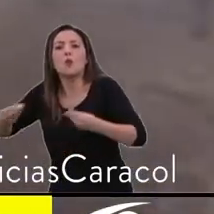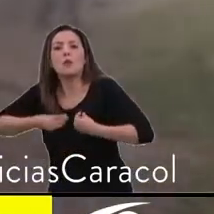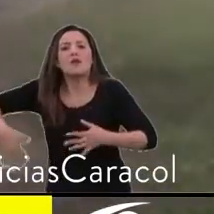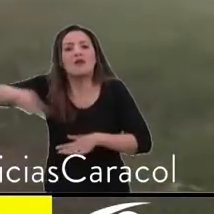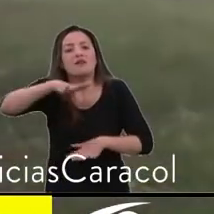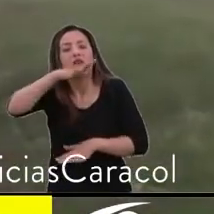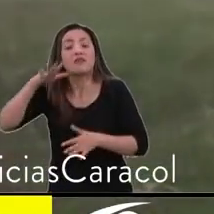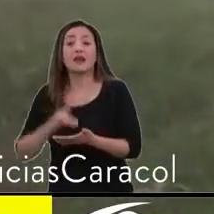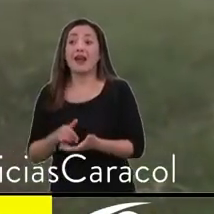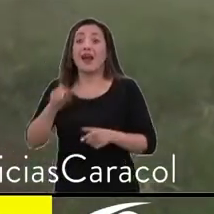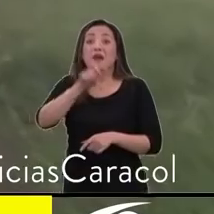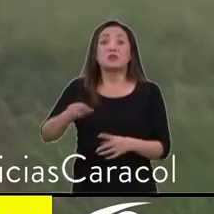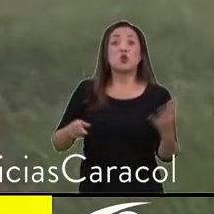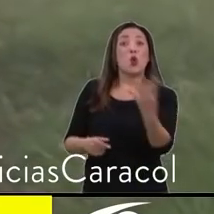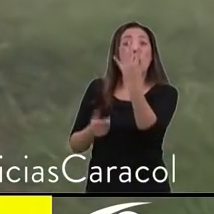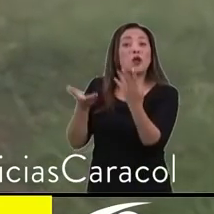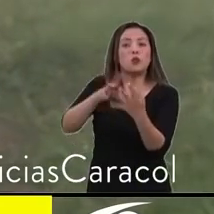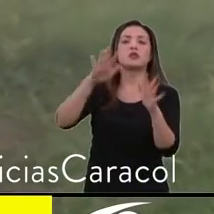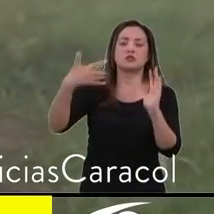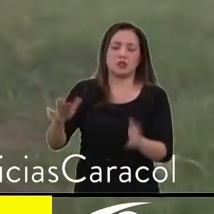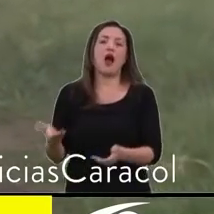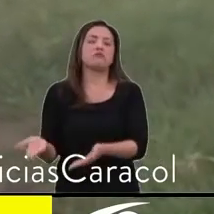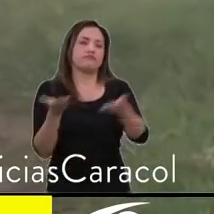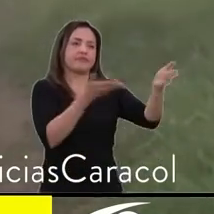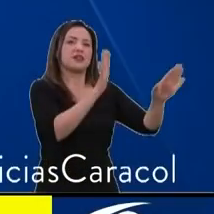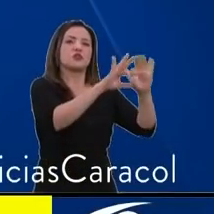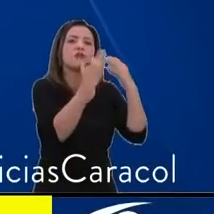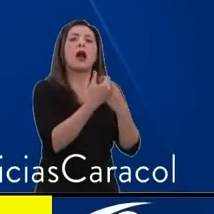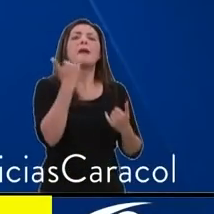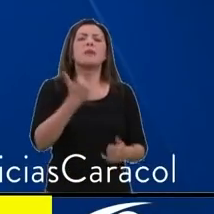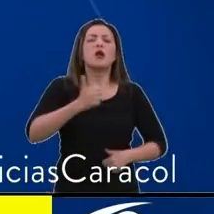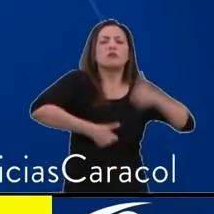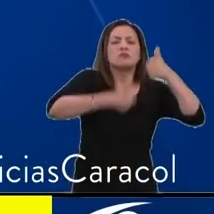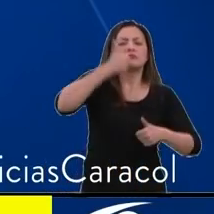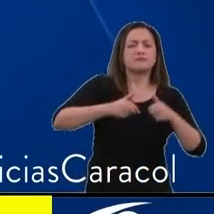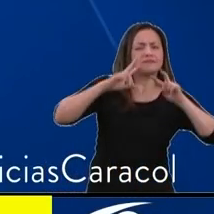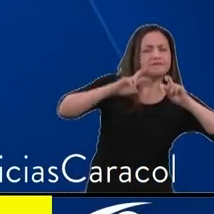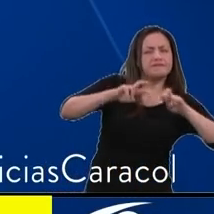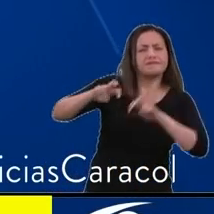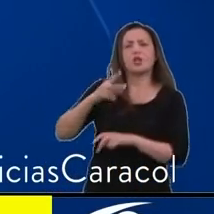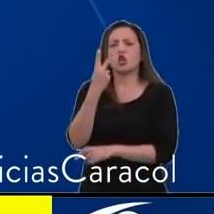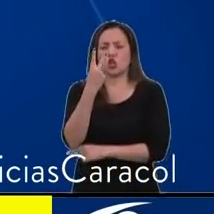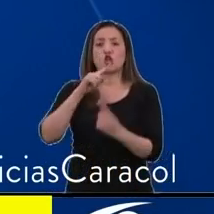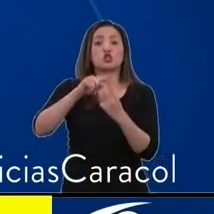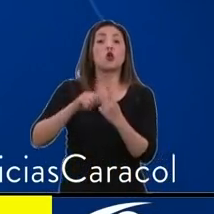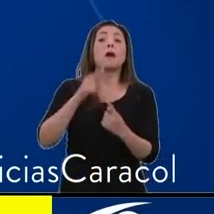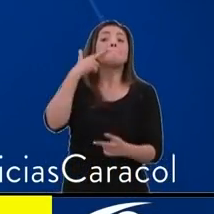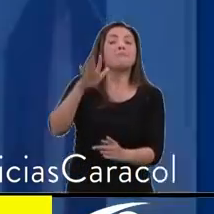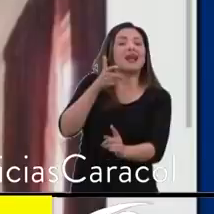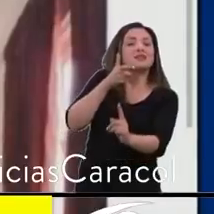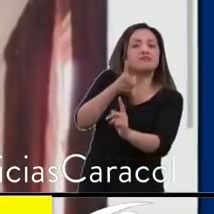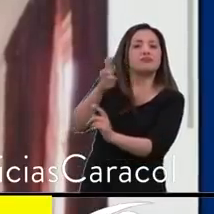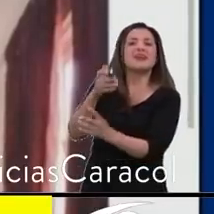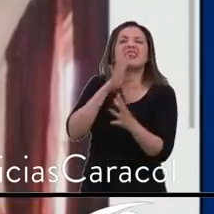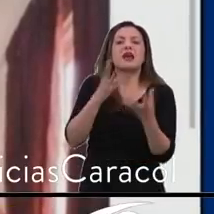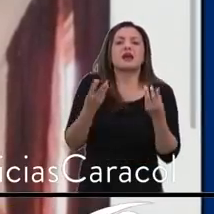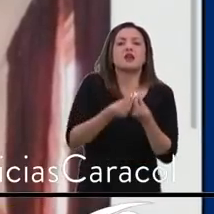mientras las autoridades manejan dos hipótesis una de ellas es que fueron asesinados por las disidencias de las